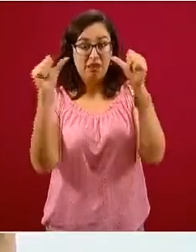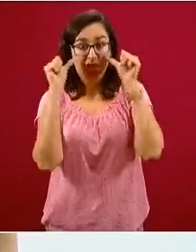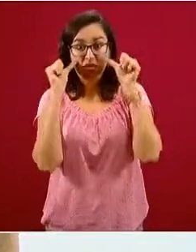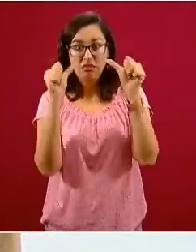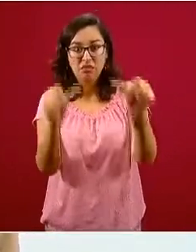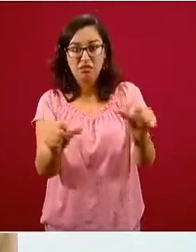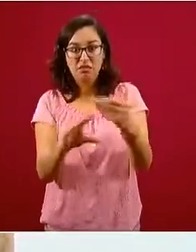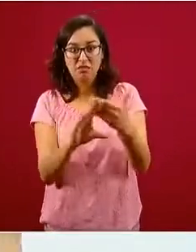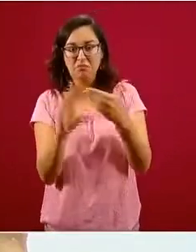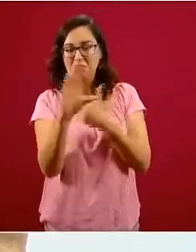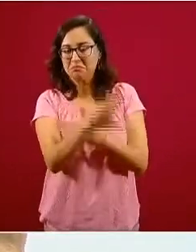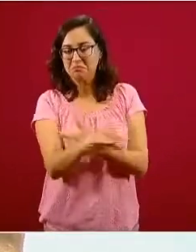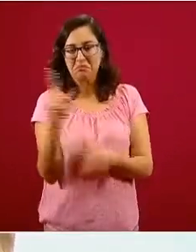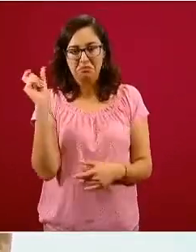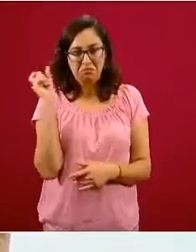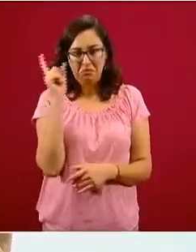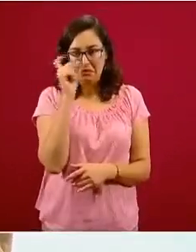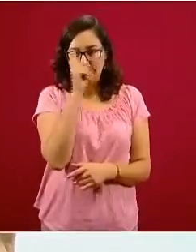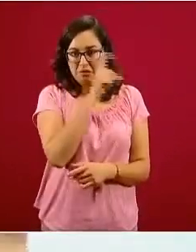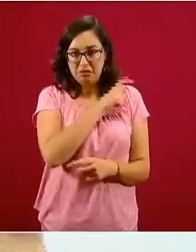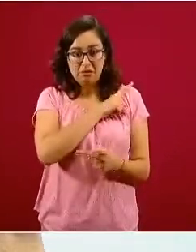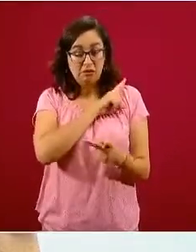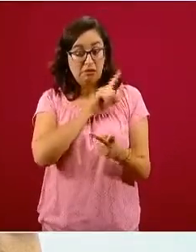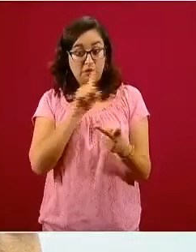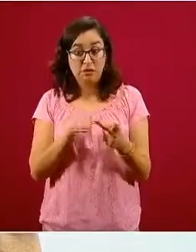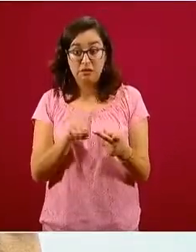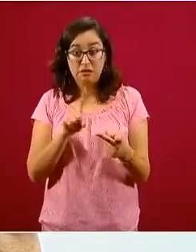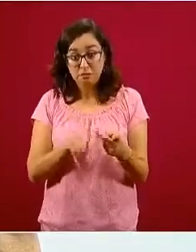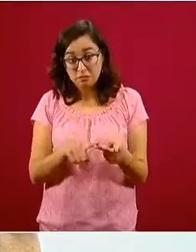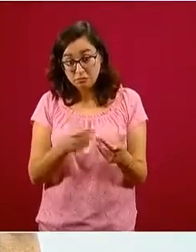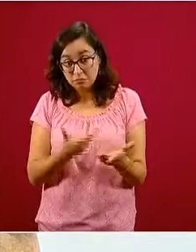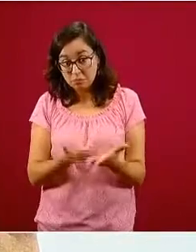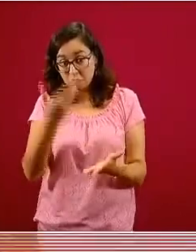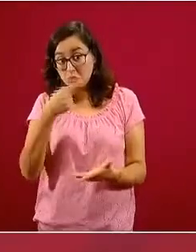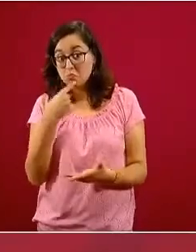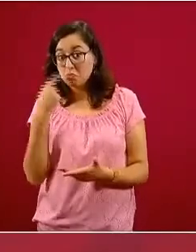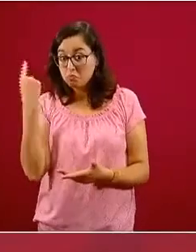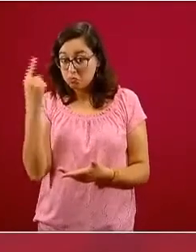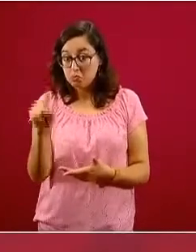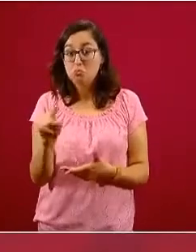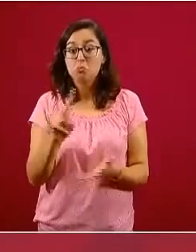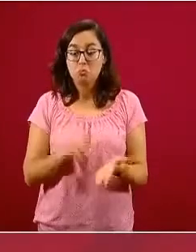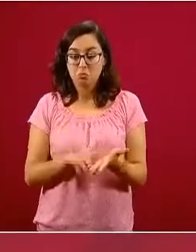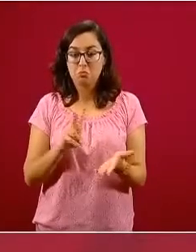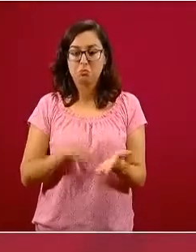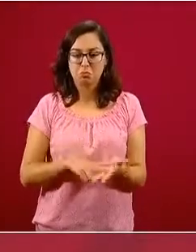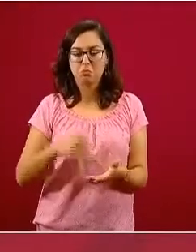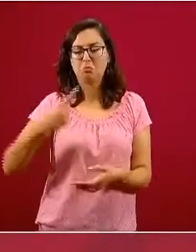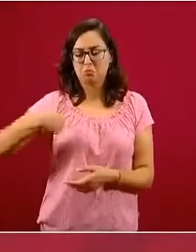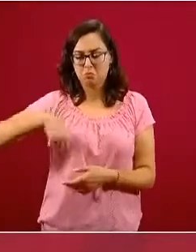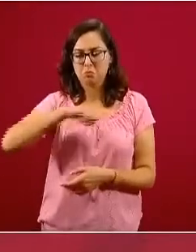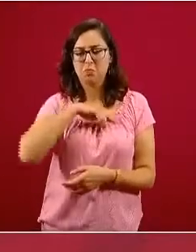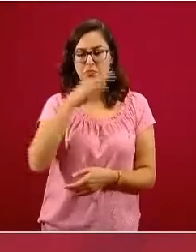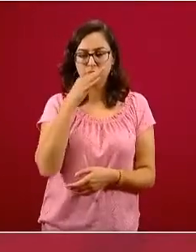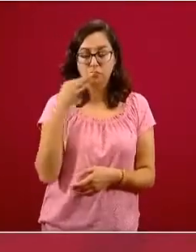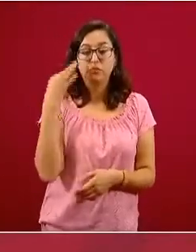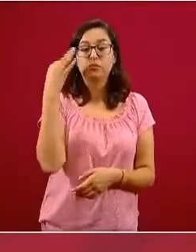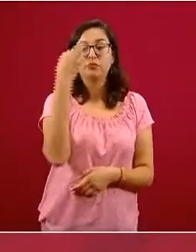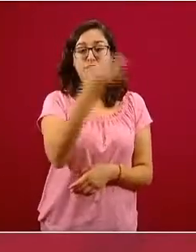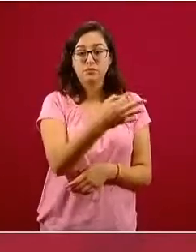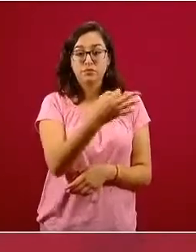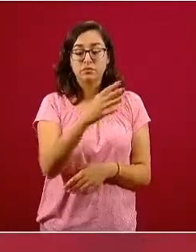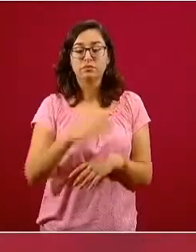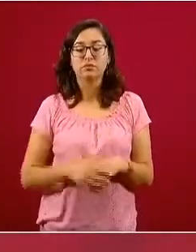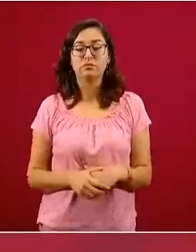Ahora, hay fenómenos, en su segunda pregunta, pues es una denuncia que me parece muy valiosa. Vamos a comentar, que quede aquí